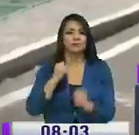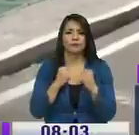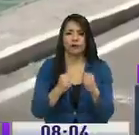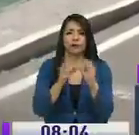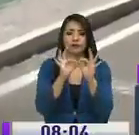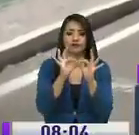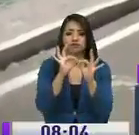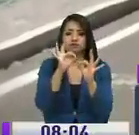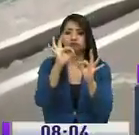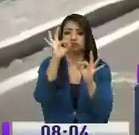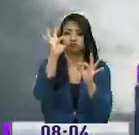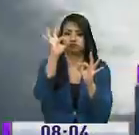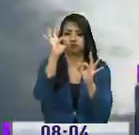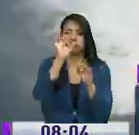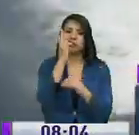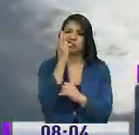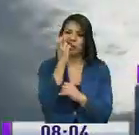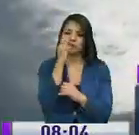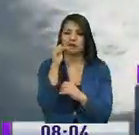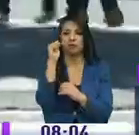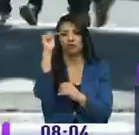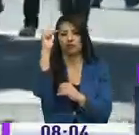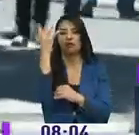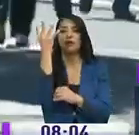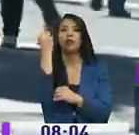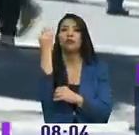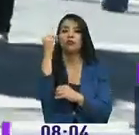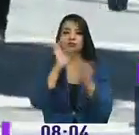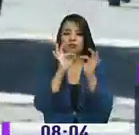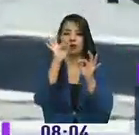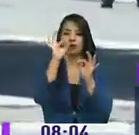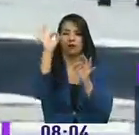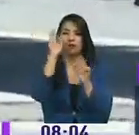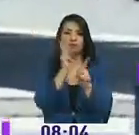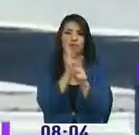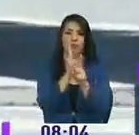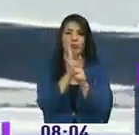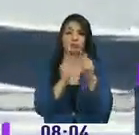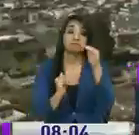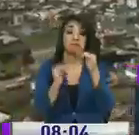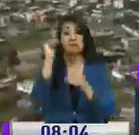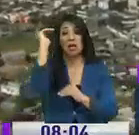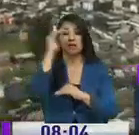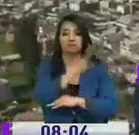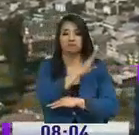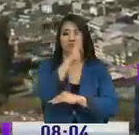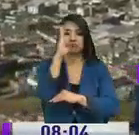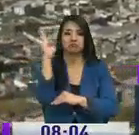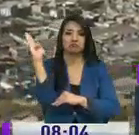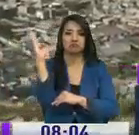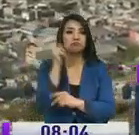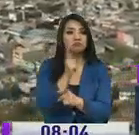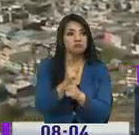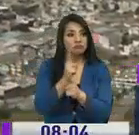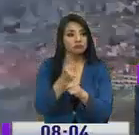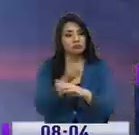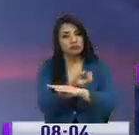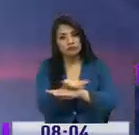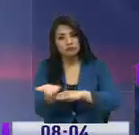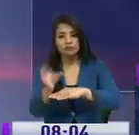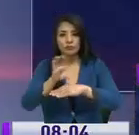altos. El rango estará entre 13 y 14 puntos. La mayor intensidad se alcanzará en horas del mediodía, por lo que se